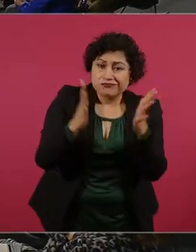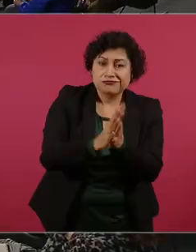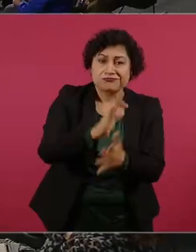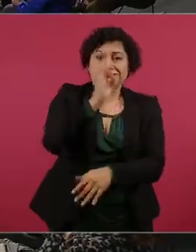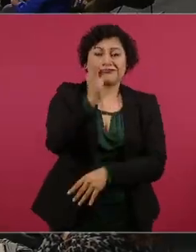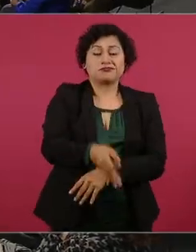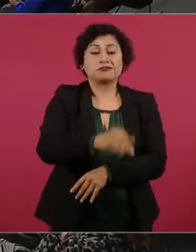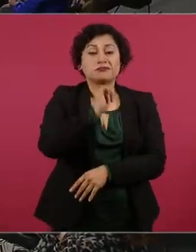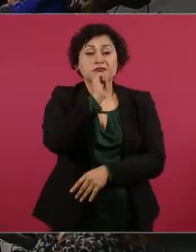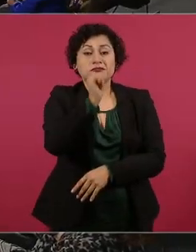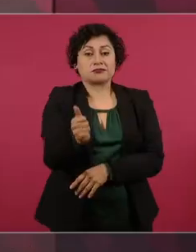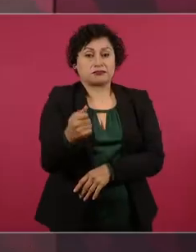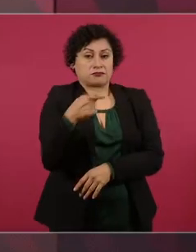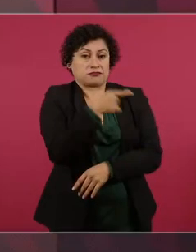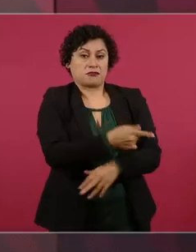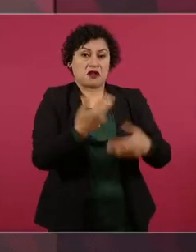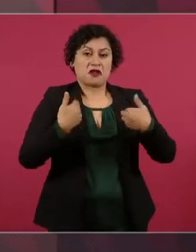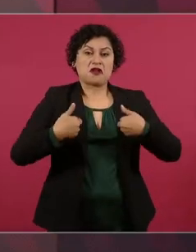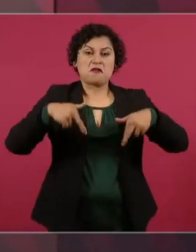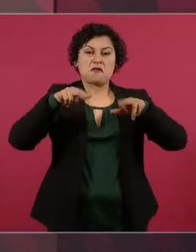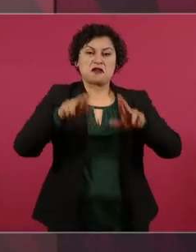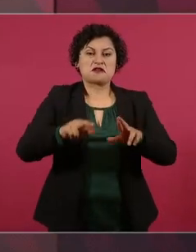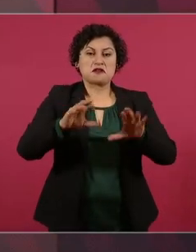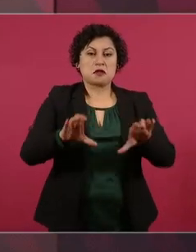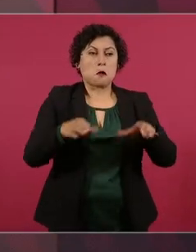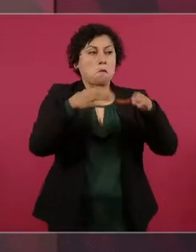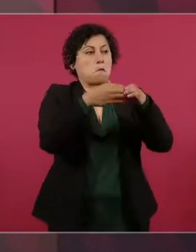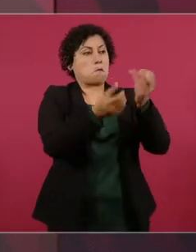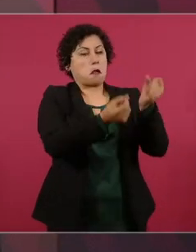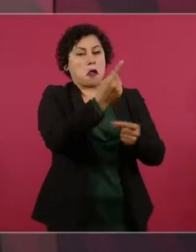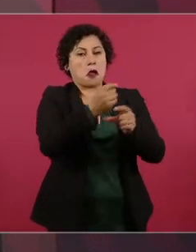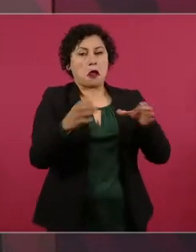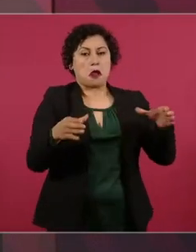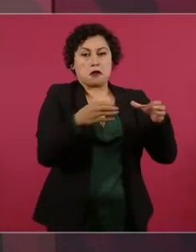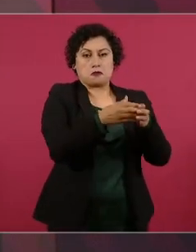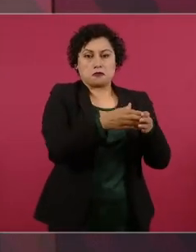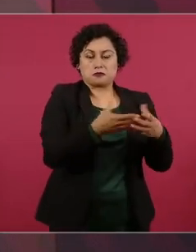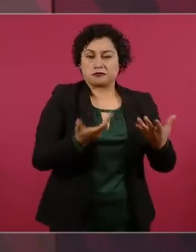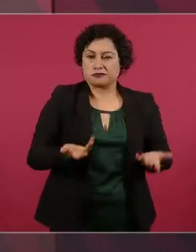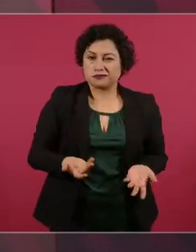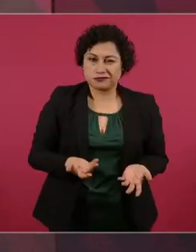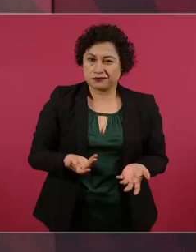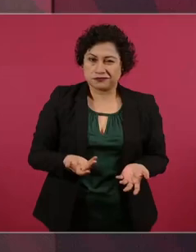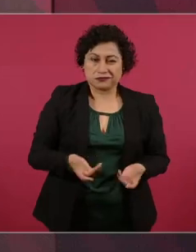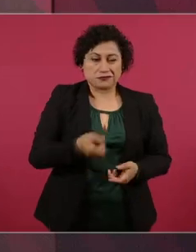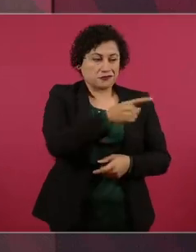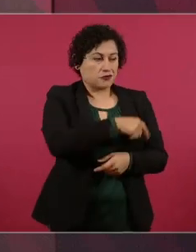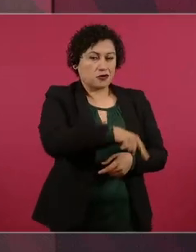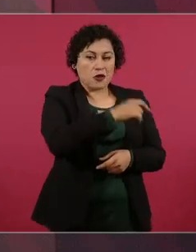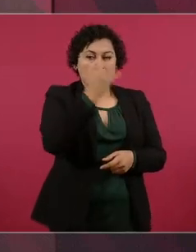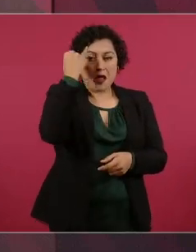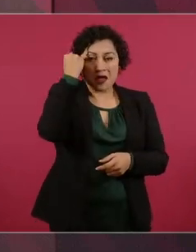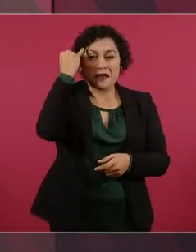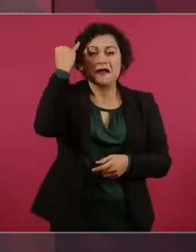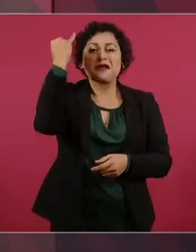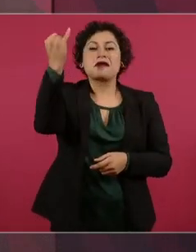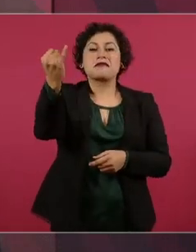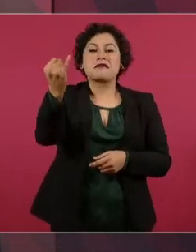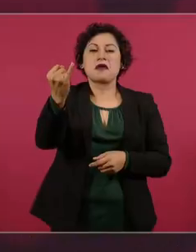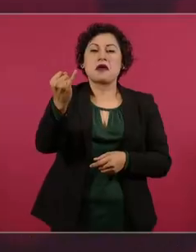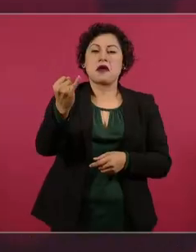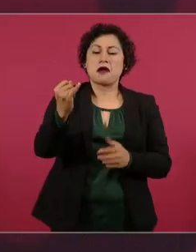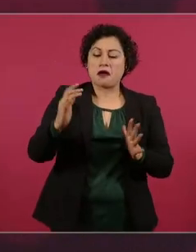representantes de la oligarquía, que nada más usan la democracia como pantalla,